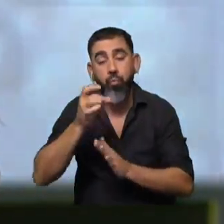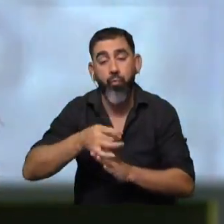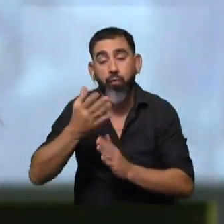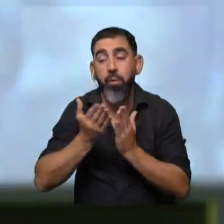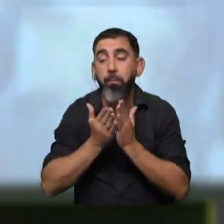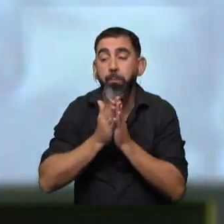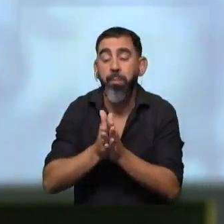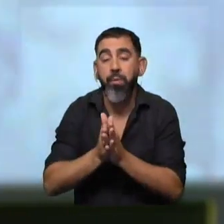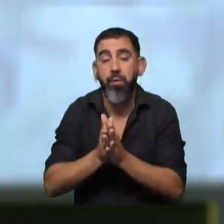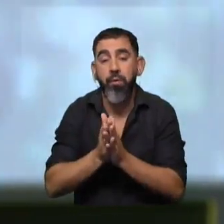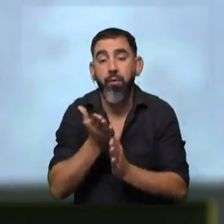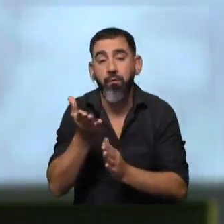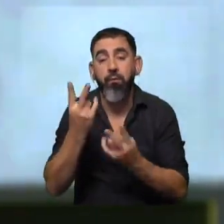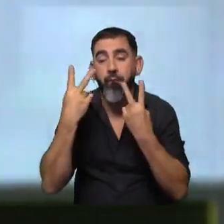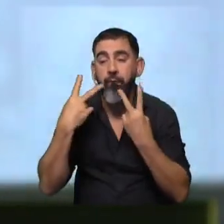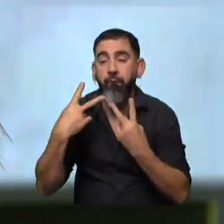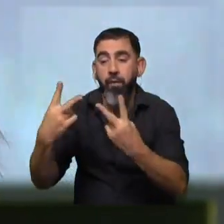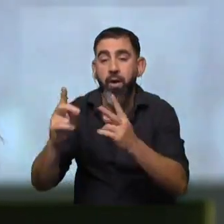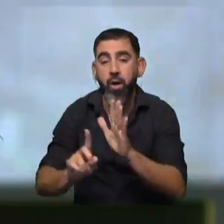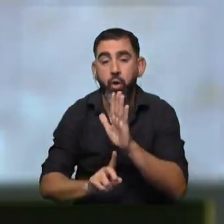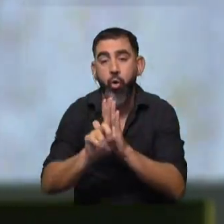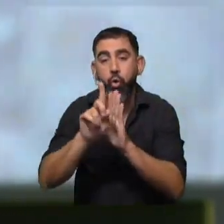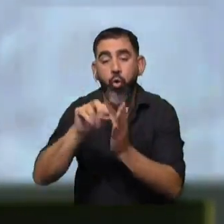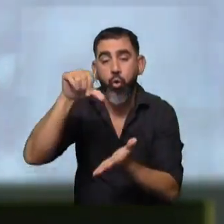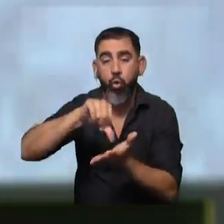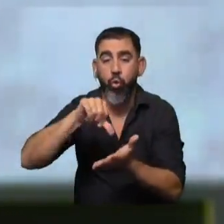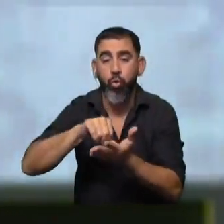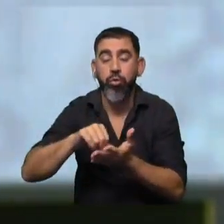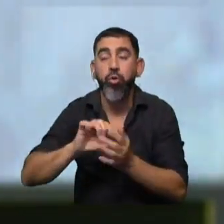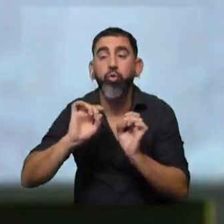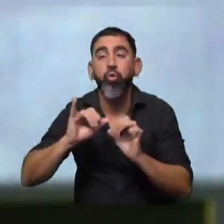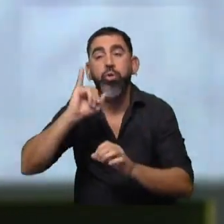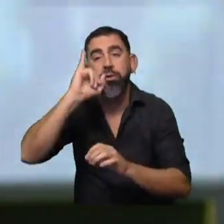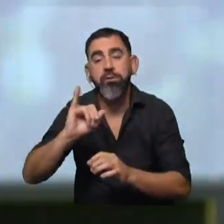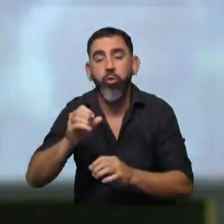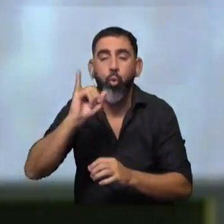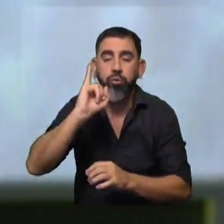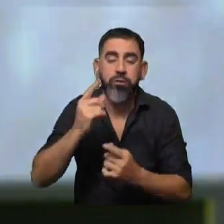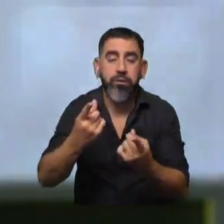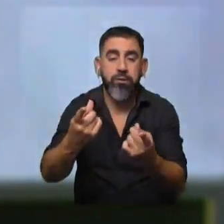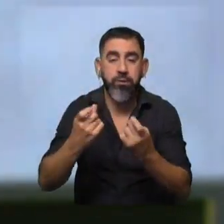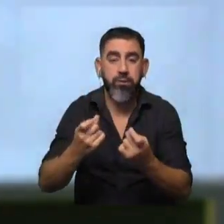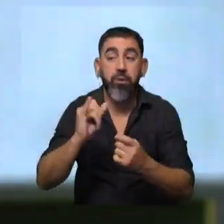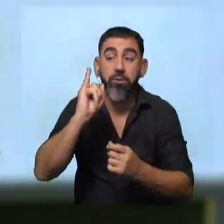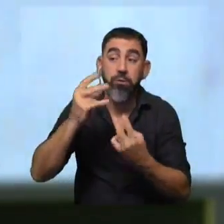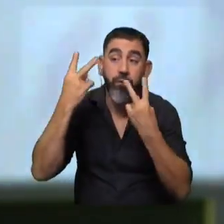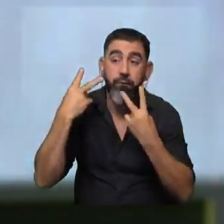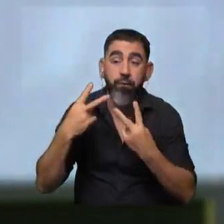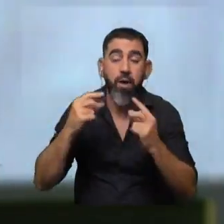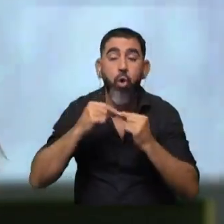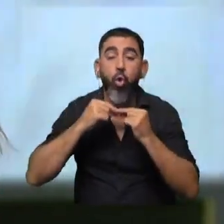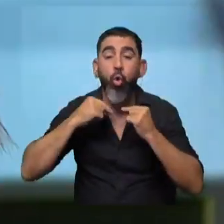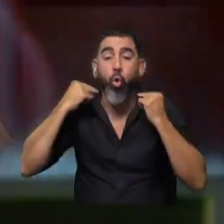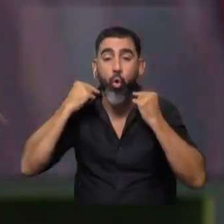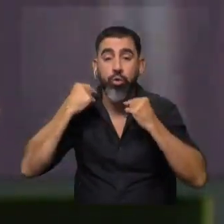que no viajen al norte del país, a no ser que sea sumamente necesario. Si lo hacen con collar, O sea, que